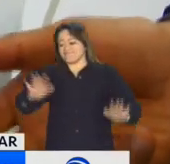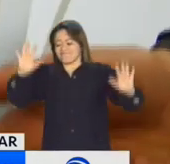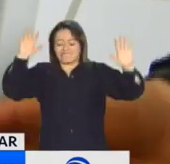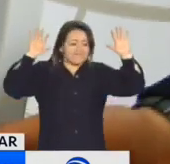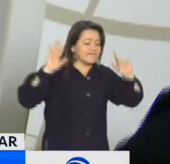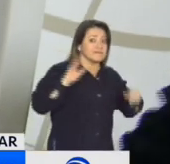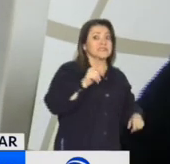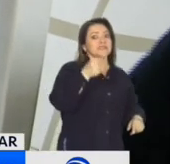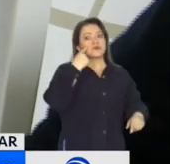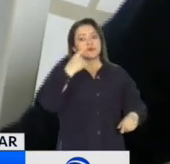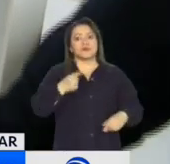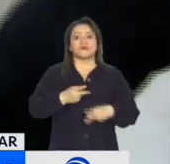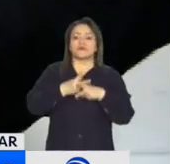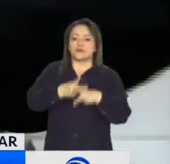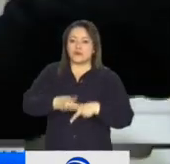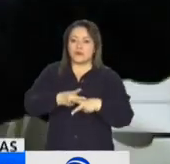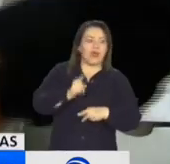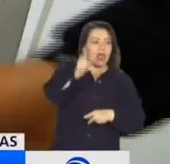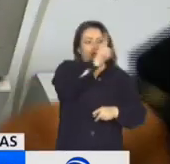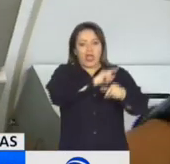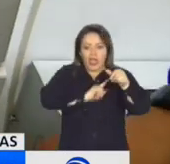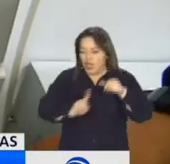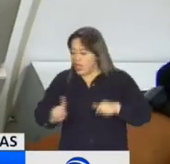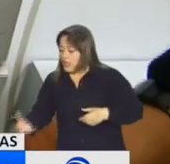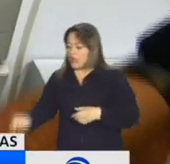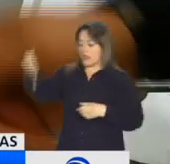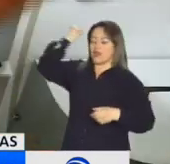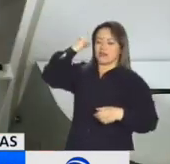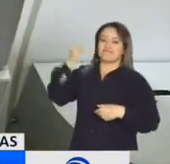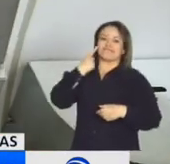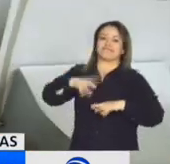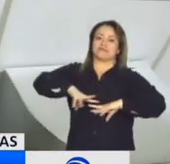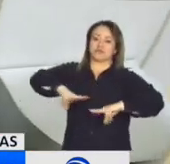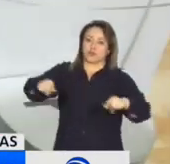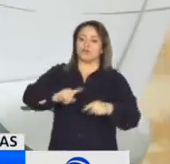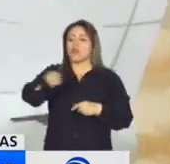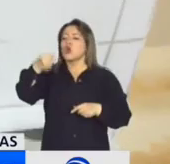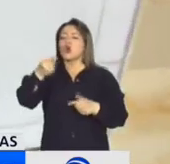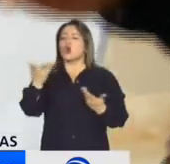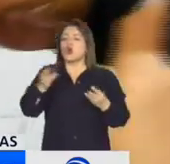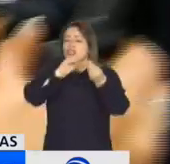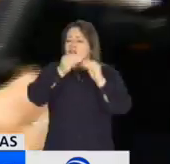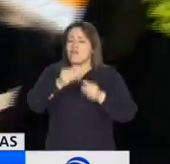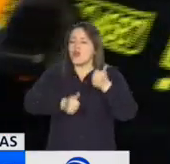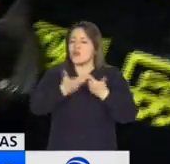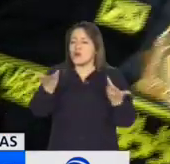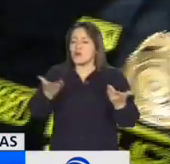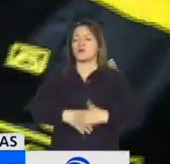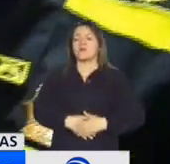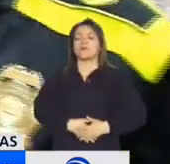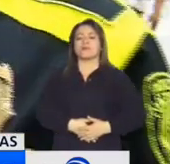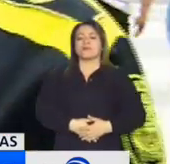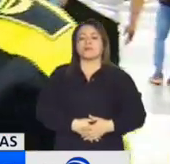pudo realizar su transacción, llegan, la retiran y sustraen el dinero de ahí. Otras modalidades de engaño que se presentan es